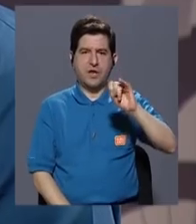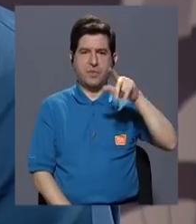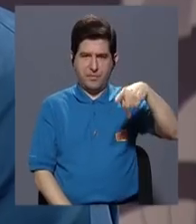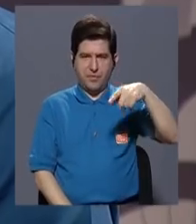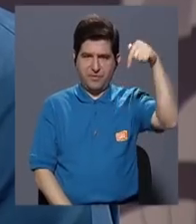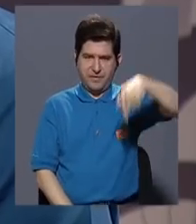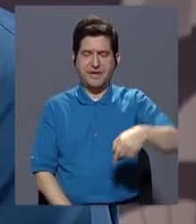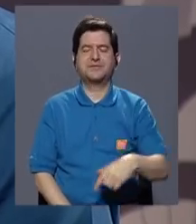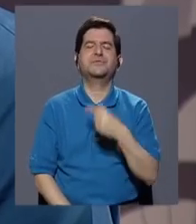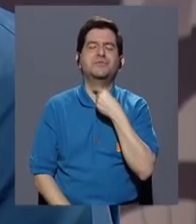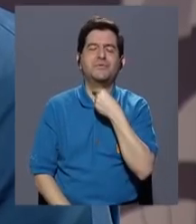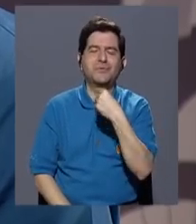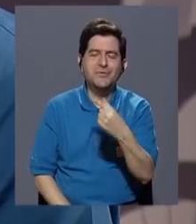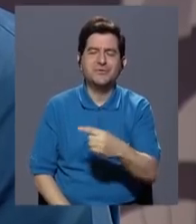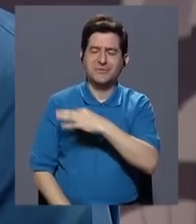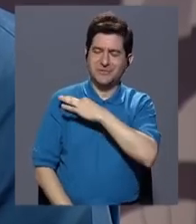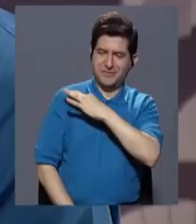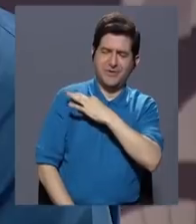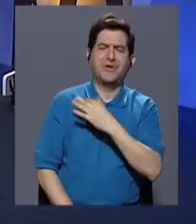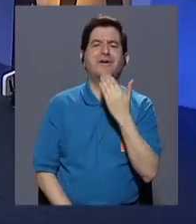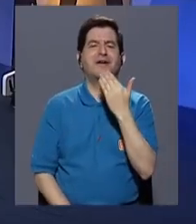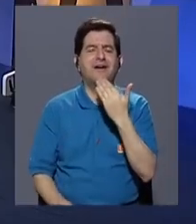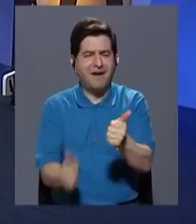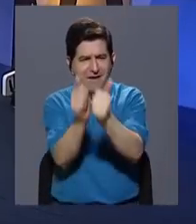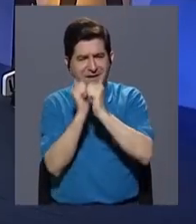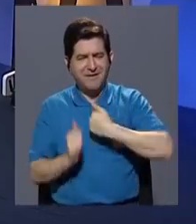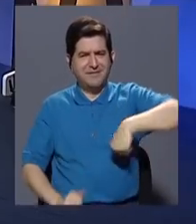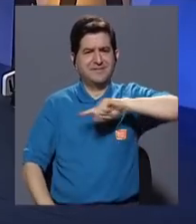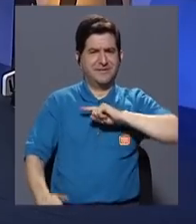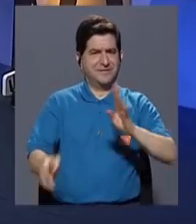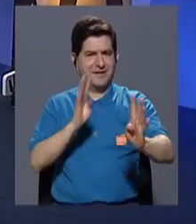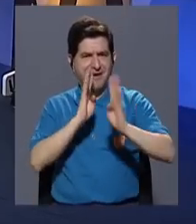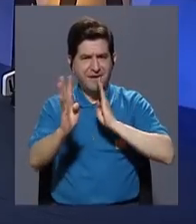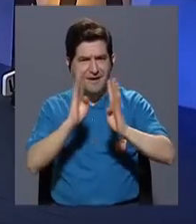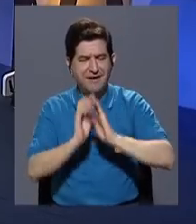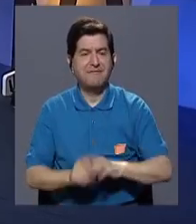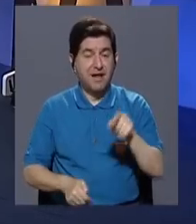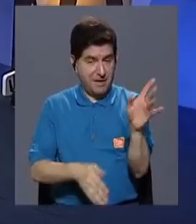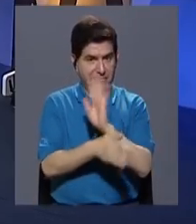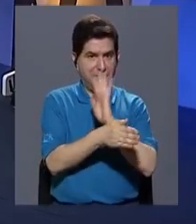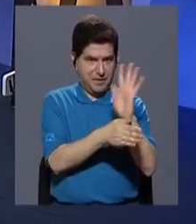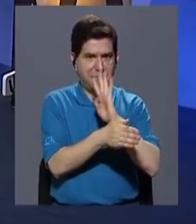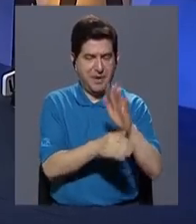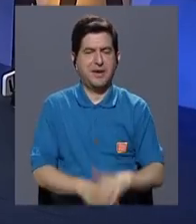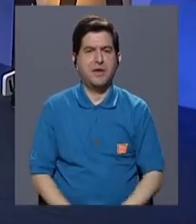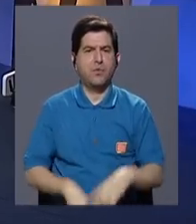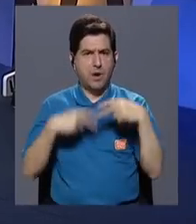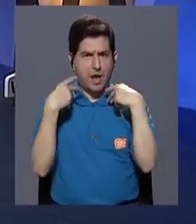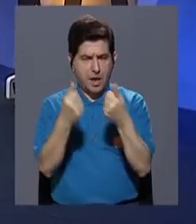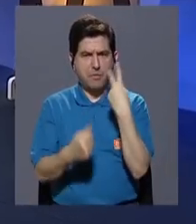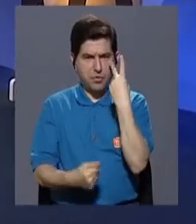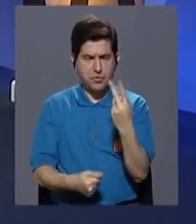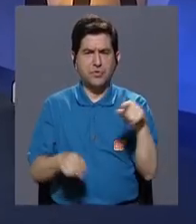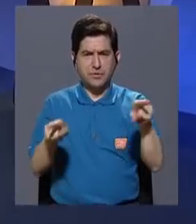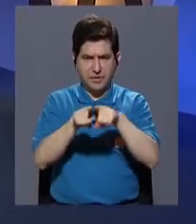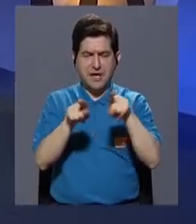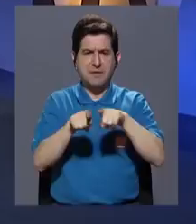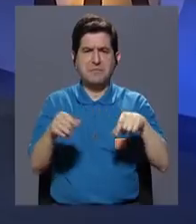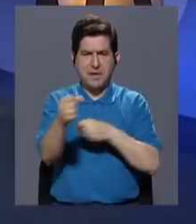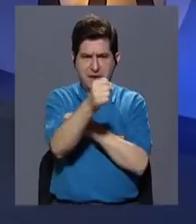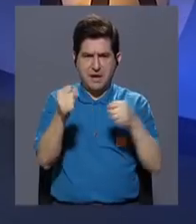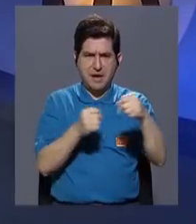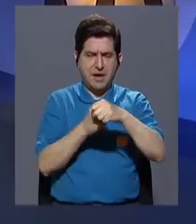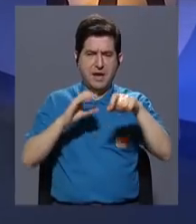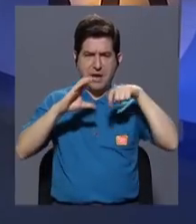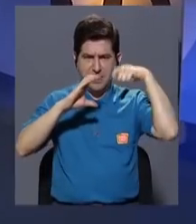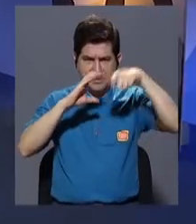las susto y muchas gracias por invitación gracias por acompañarnos para conversar de esta película que pronto podrá verse